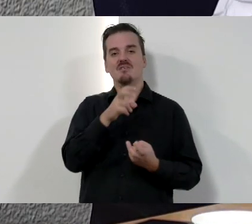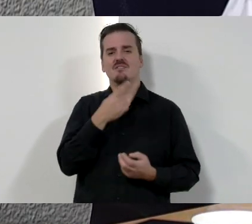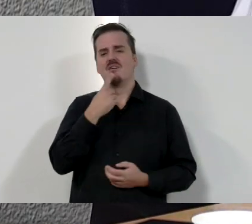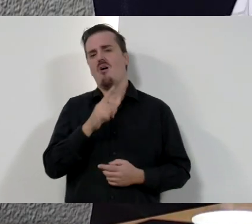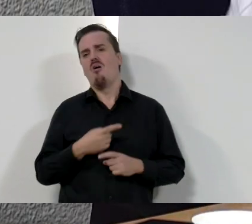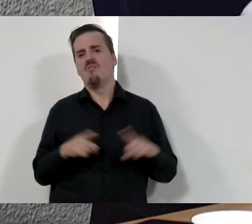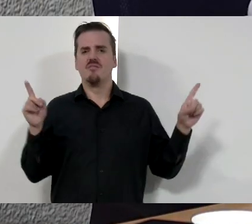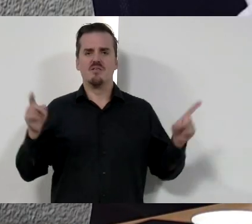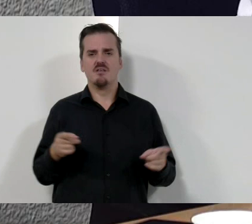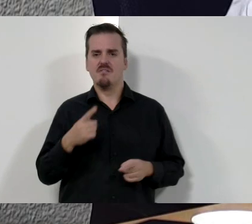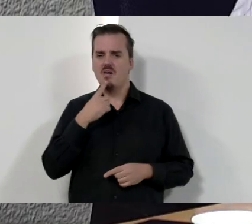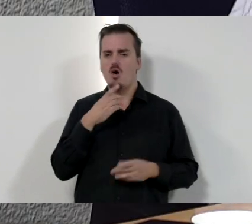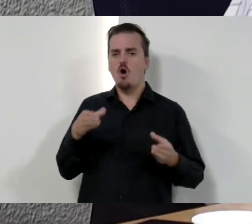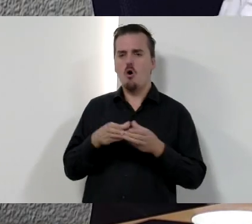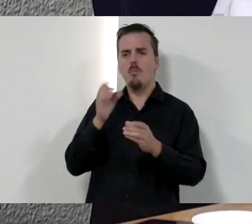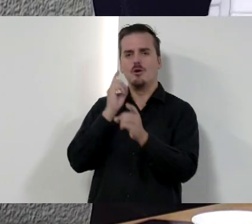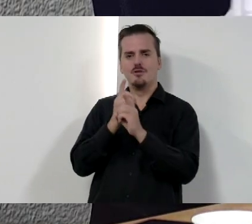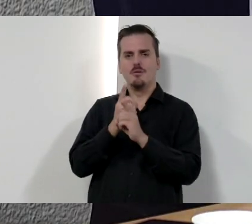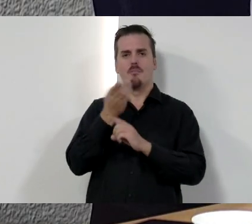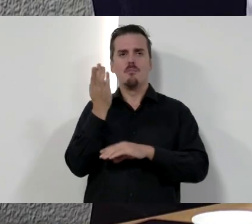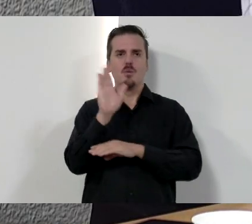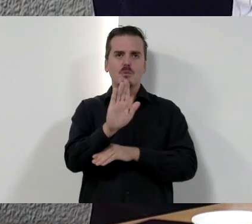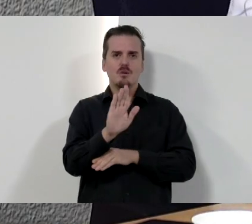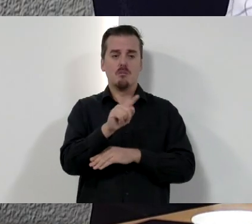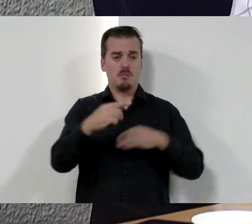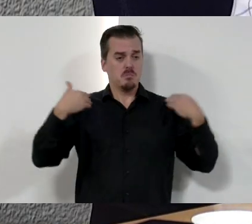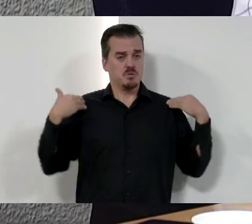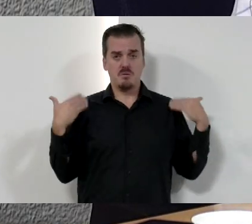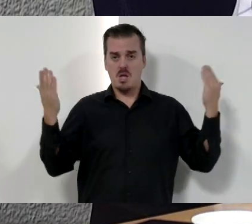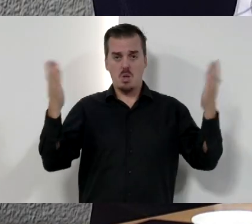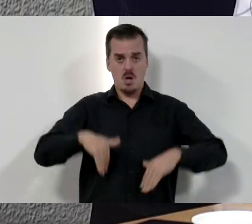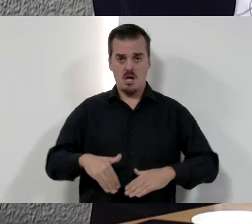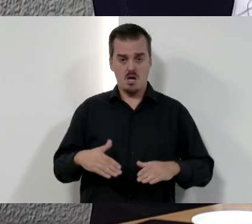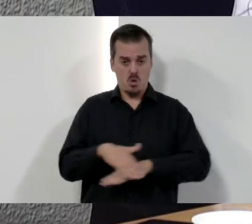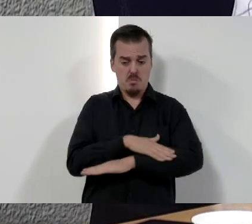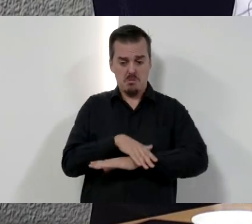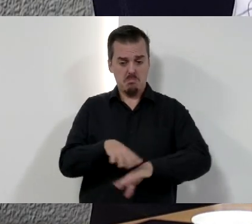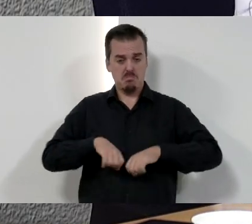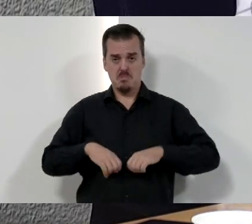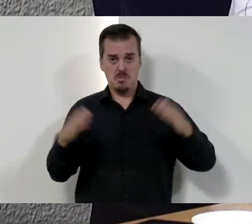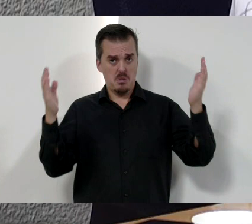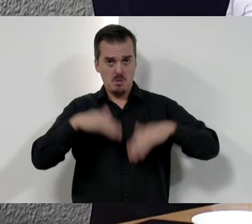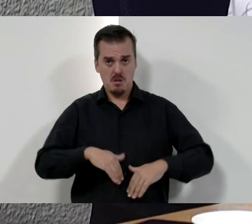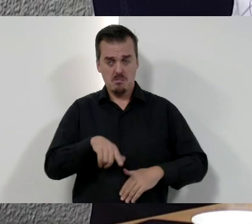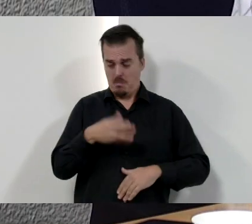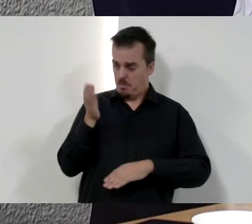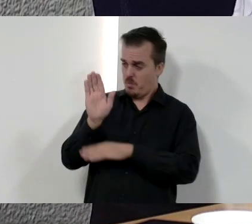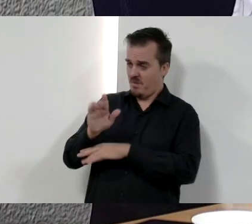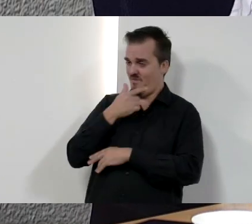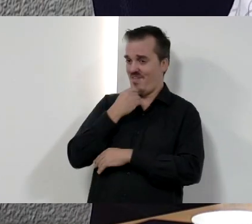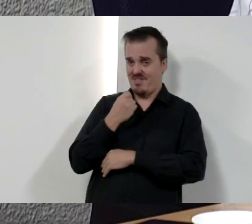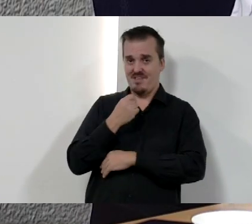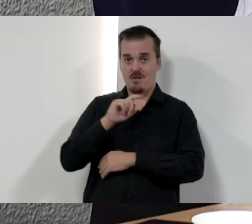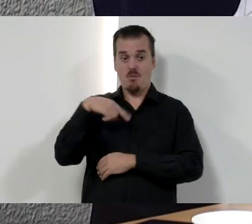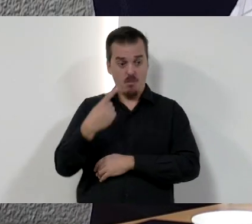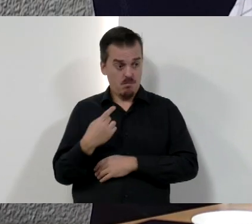mismo proponer desde la oposición, que no tiene ninguna responsabilidad de gobierno, que hacerlo desde el gobierno, que sabes